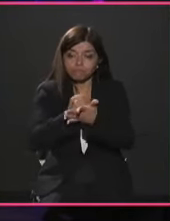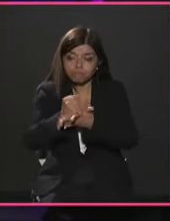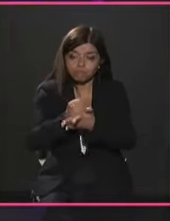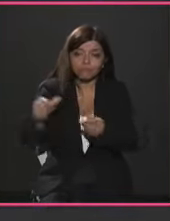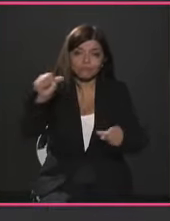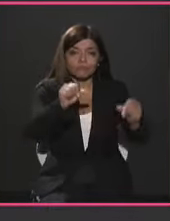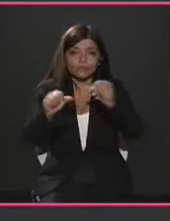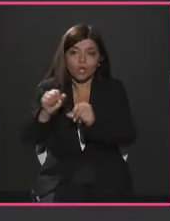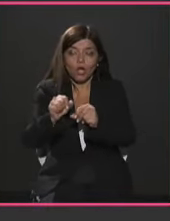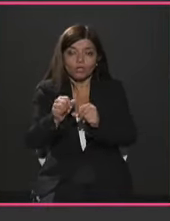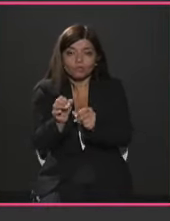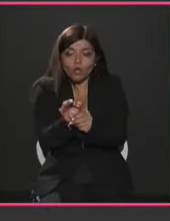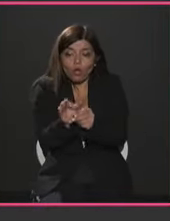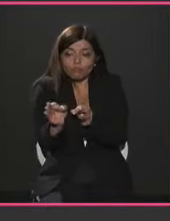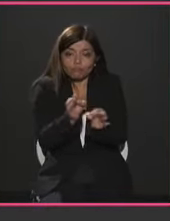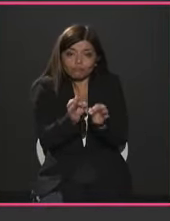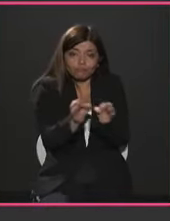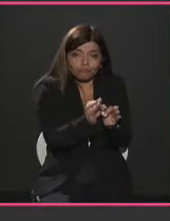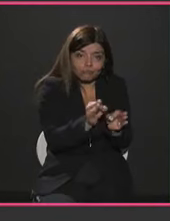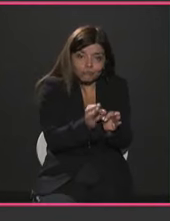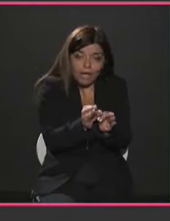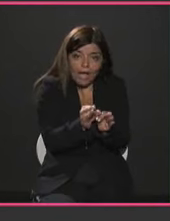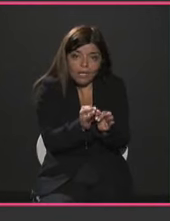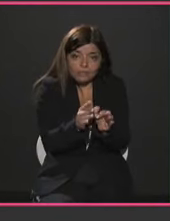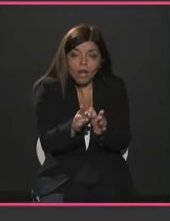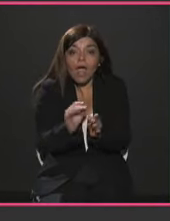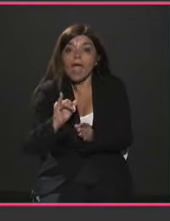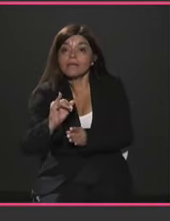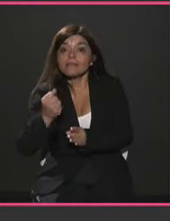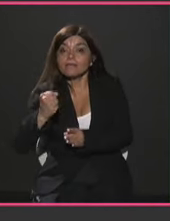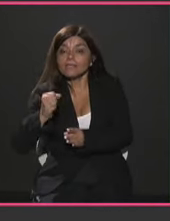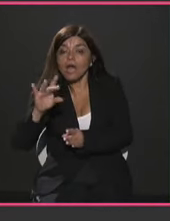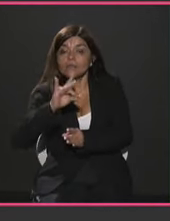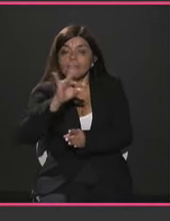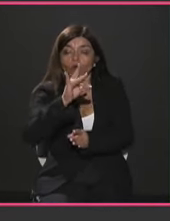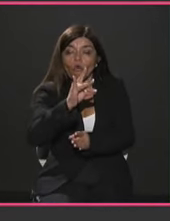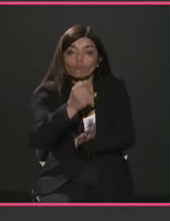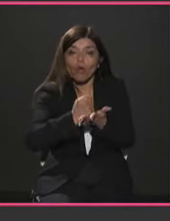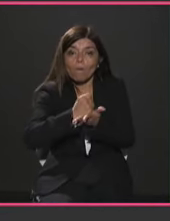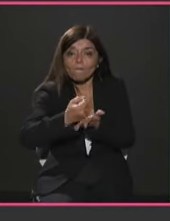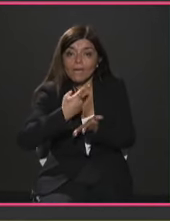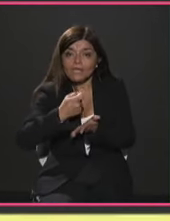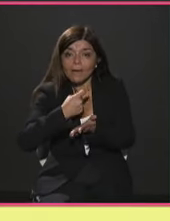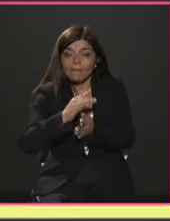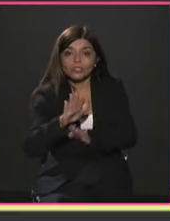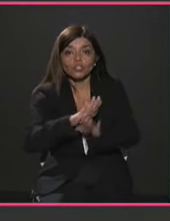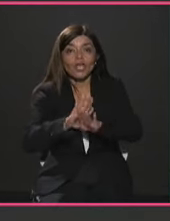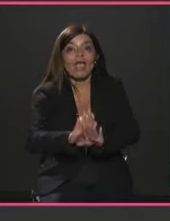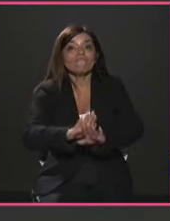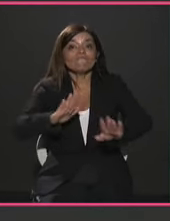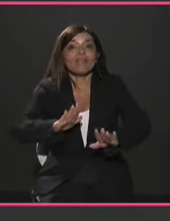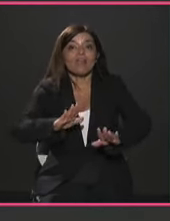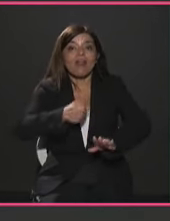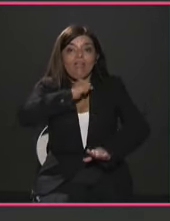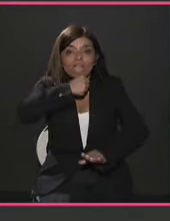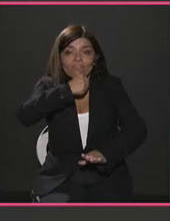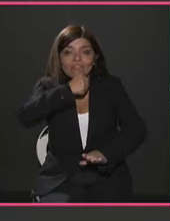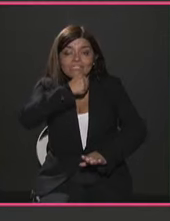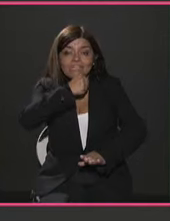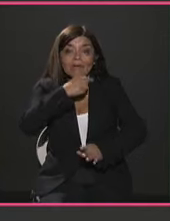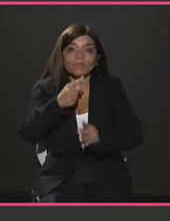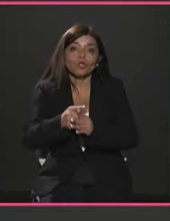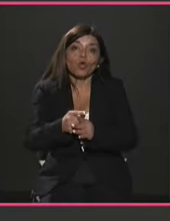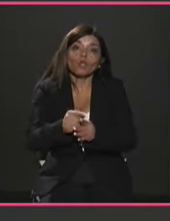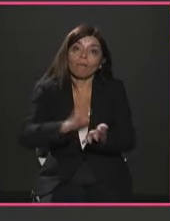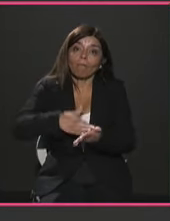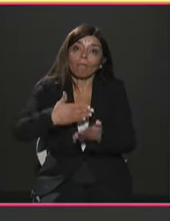eliminan o matan a en las células zombie o Inteligencia artificial descubrió compuestos que previenen el envejecimiento o que ocurren en